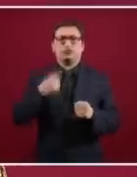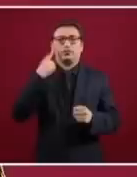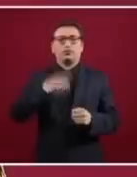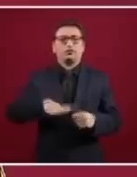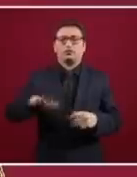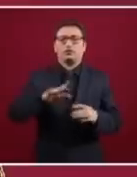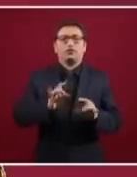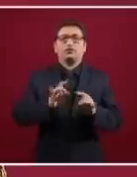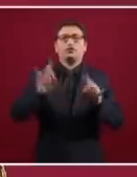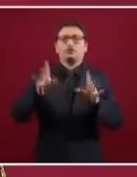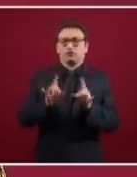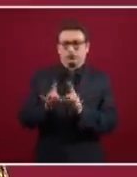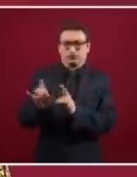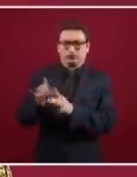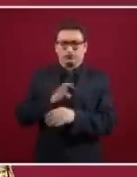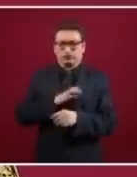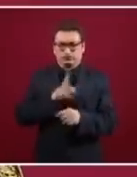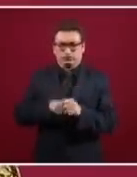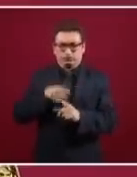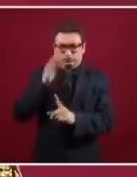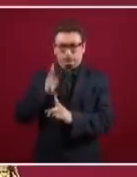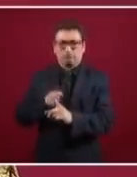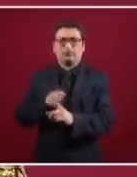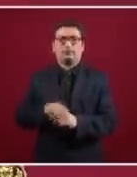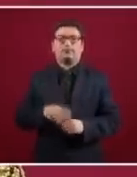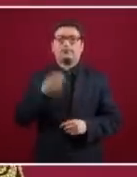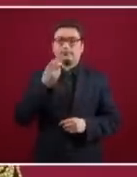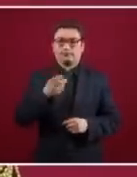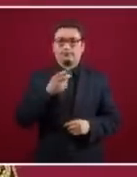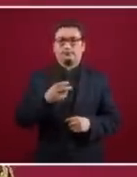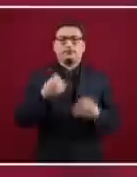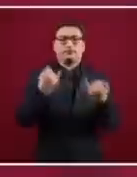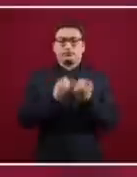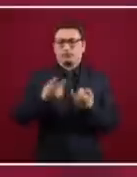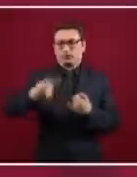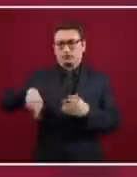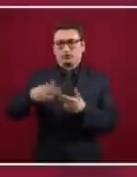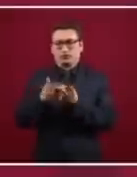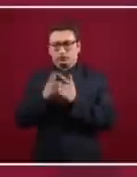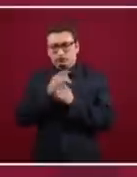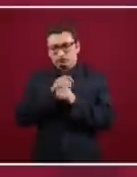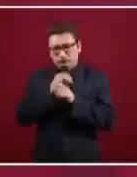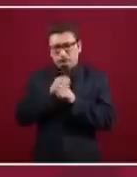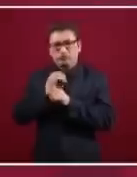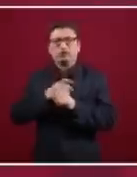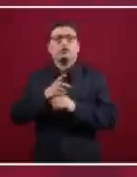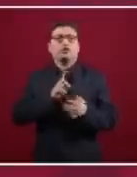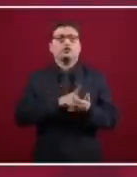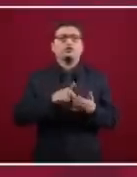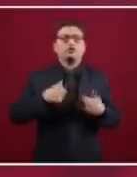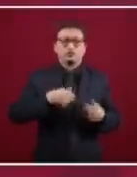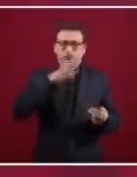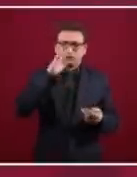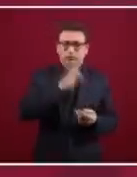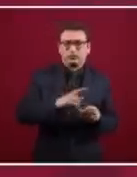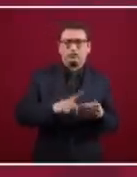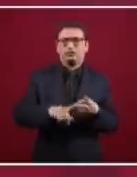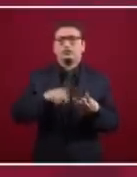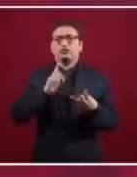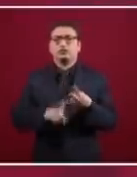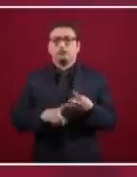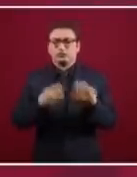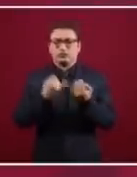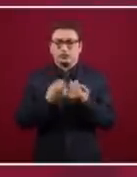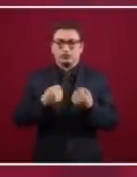alguna situación específica entonces en base en esa inteligencia de respeto derechos humanos tu uso de la fuerza tendremos que